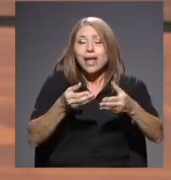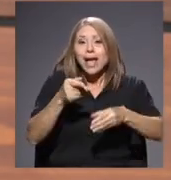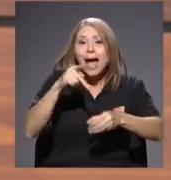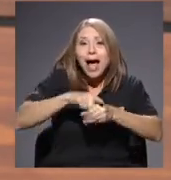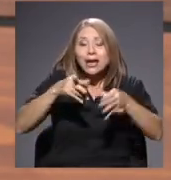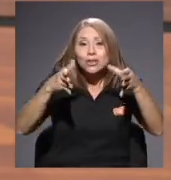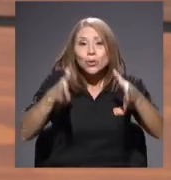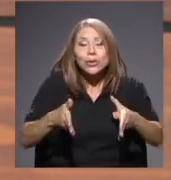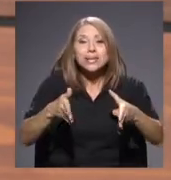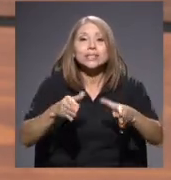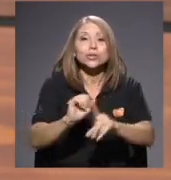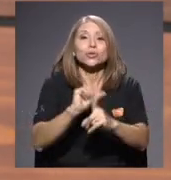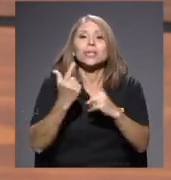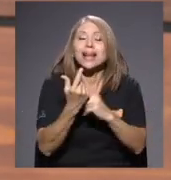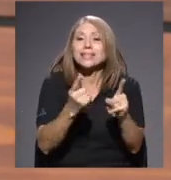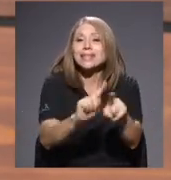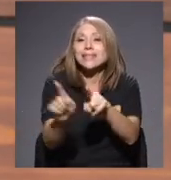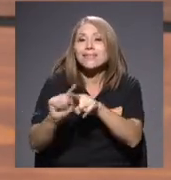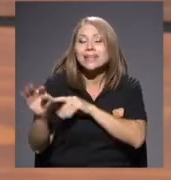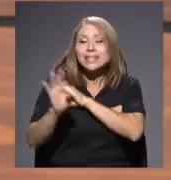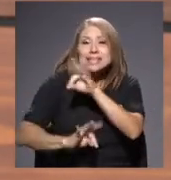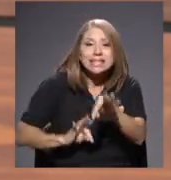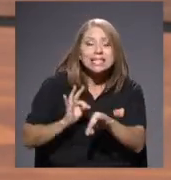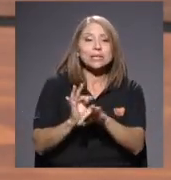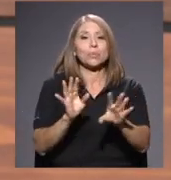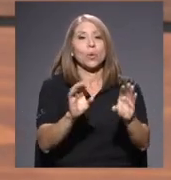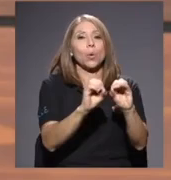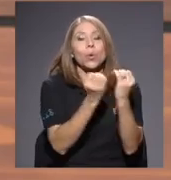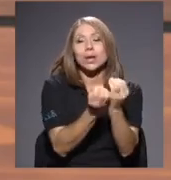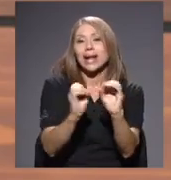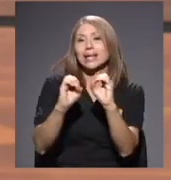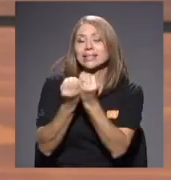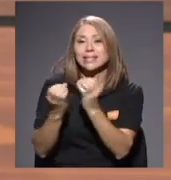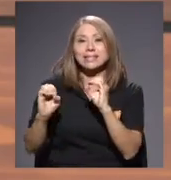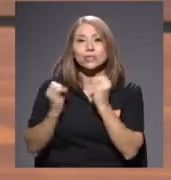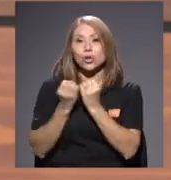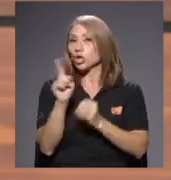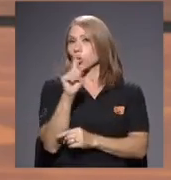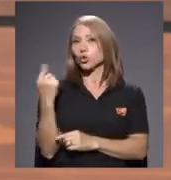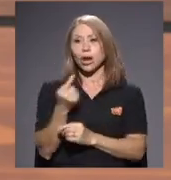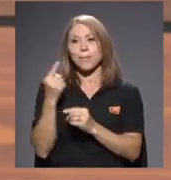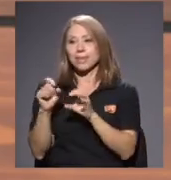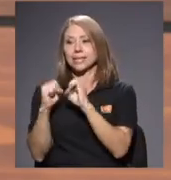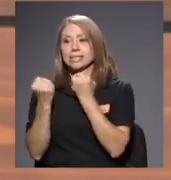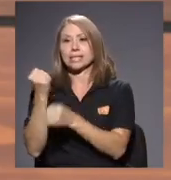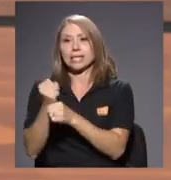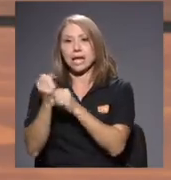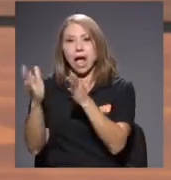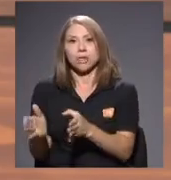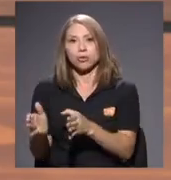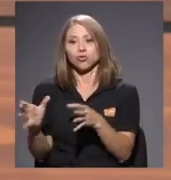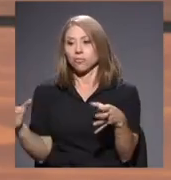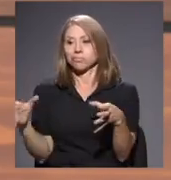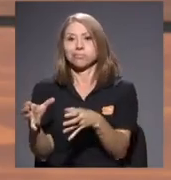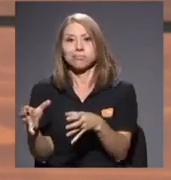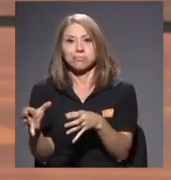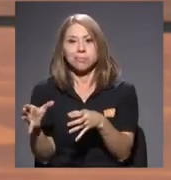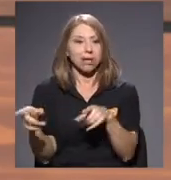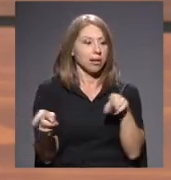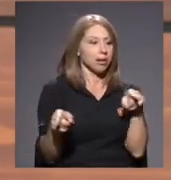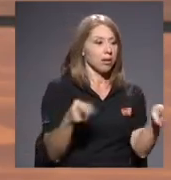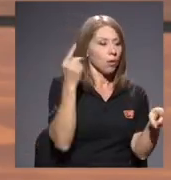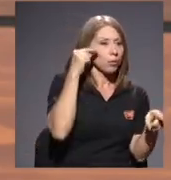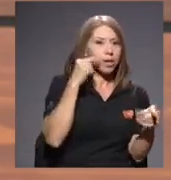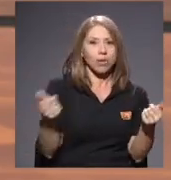de diferente tipo, organizaciones, más allá de los sindicatos, ¿verdad? No era nada más un acuerdo, porque como bien decía alguien